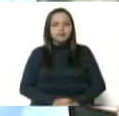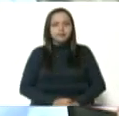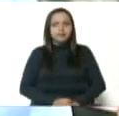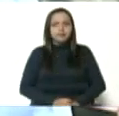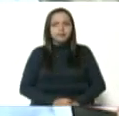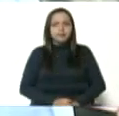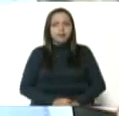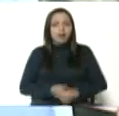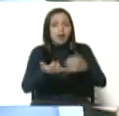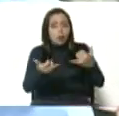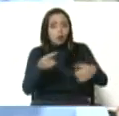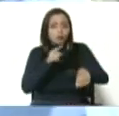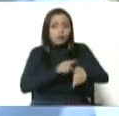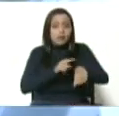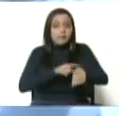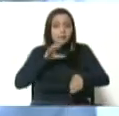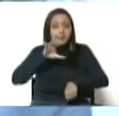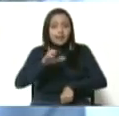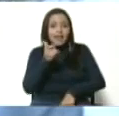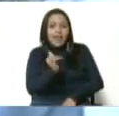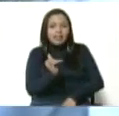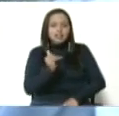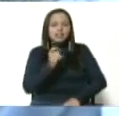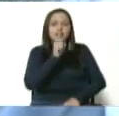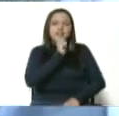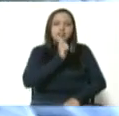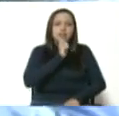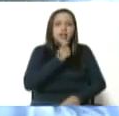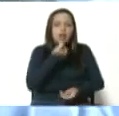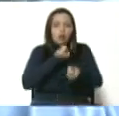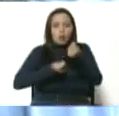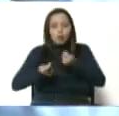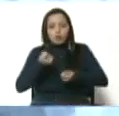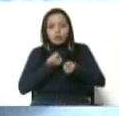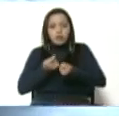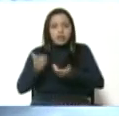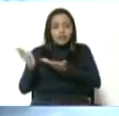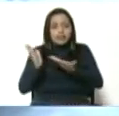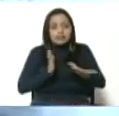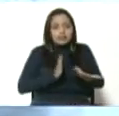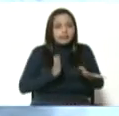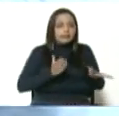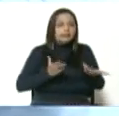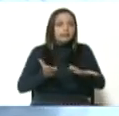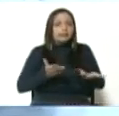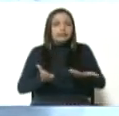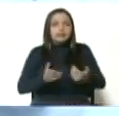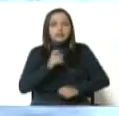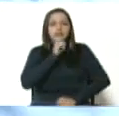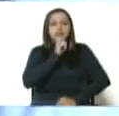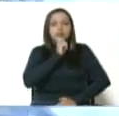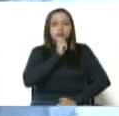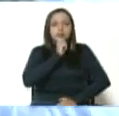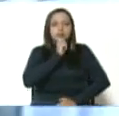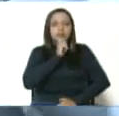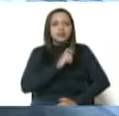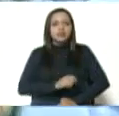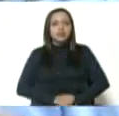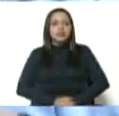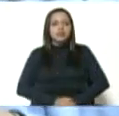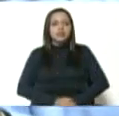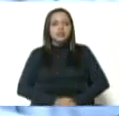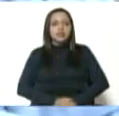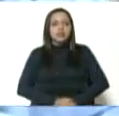en este momento el país pasa por una crisis que viene acrecentada, en el caso nuestro